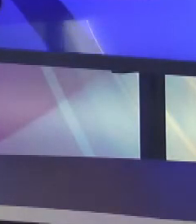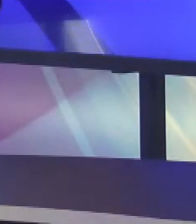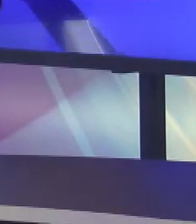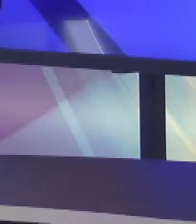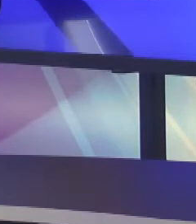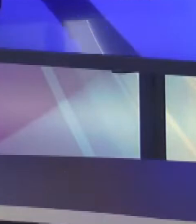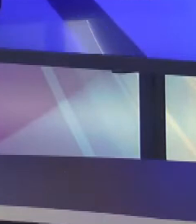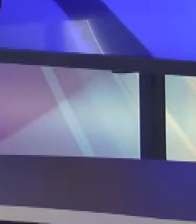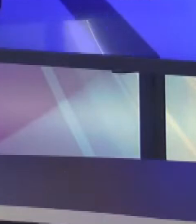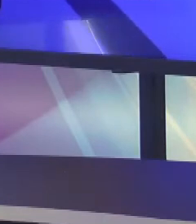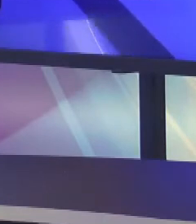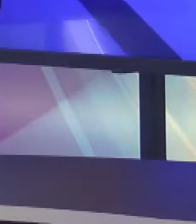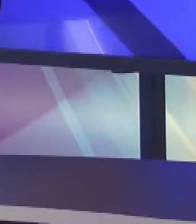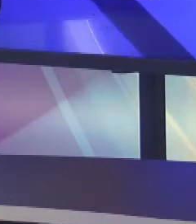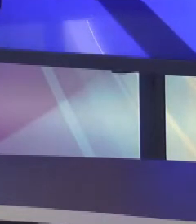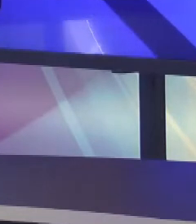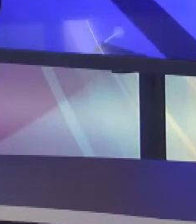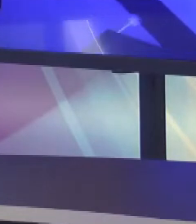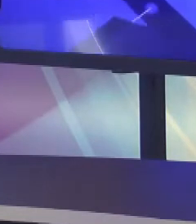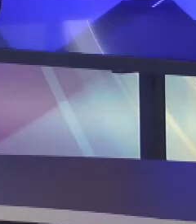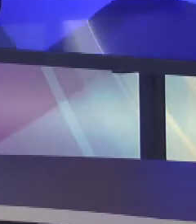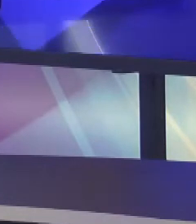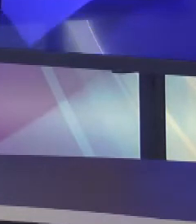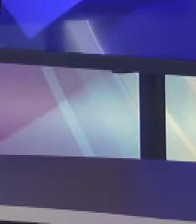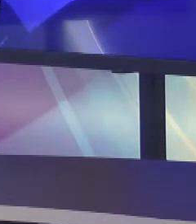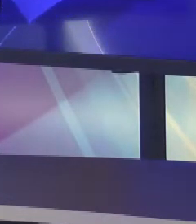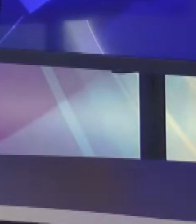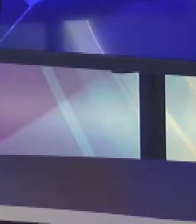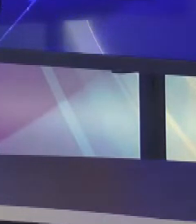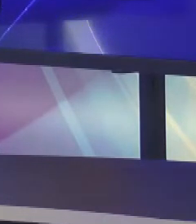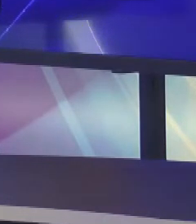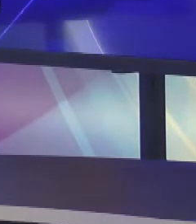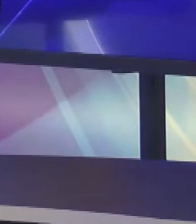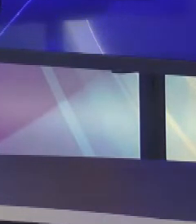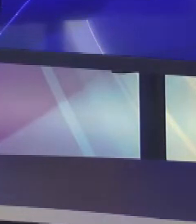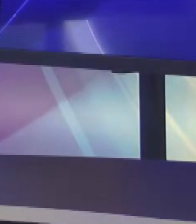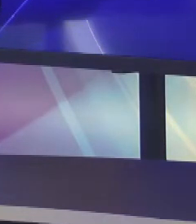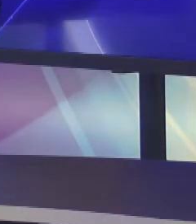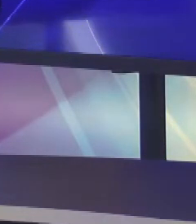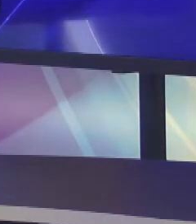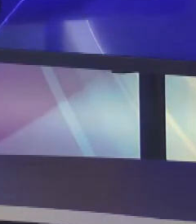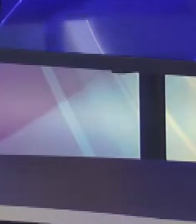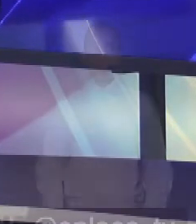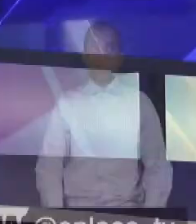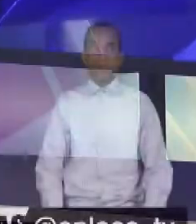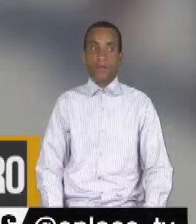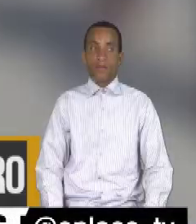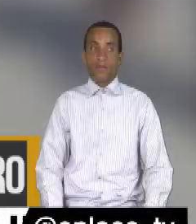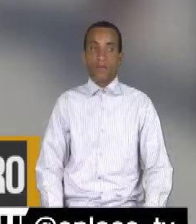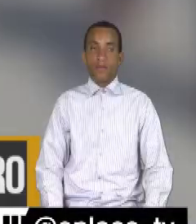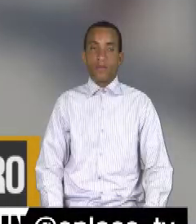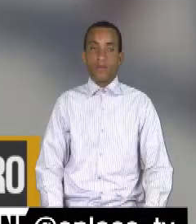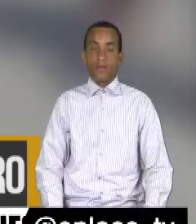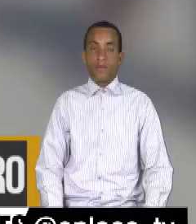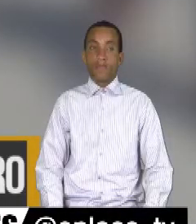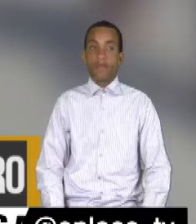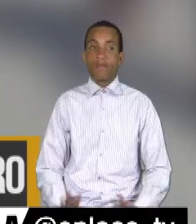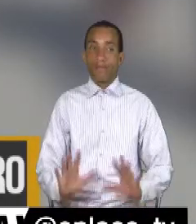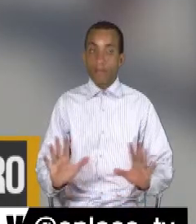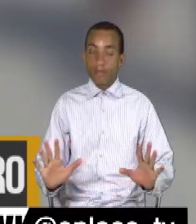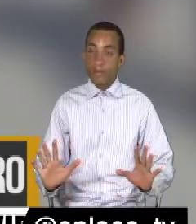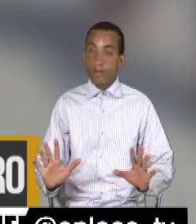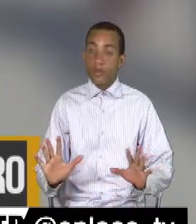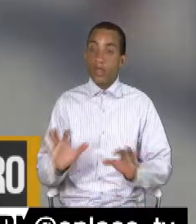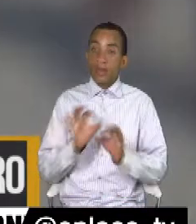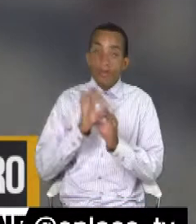Empezamos con el desarrollo de nuestra información. Mucha atención, que a esta hora continúan las protestas en las distintas veredas del corregimiento del centro